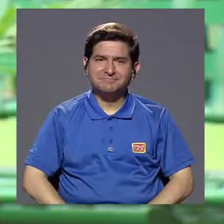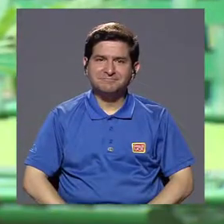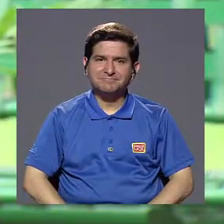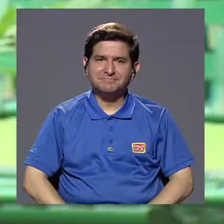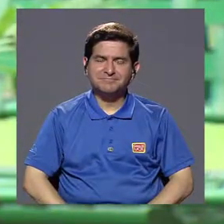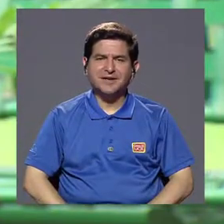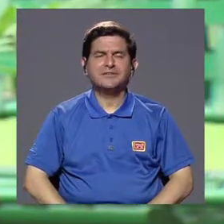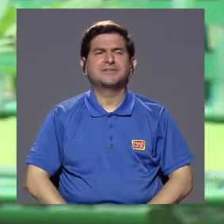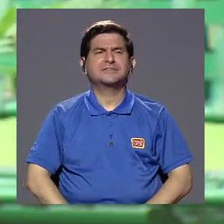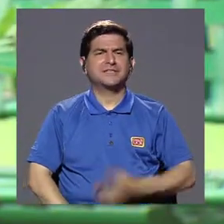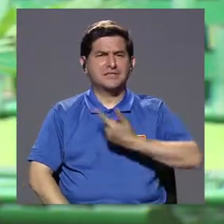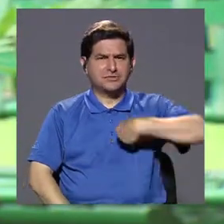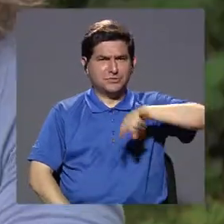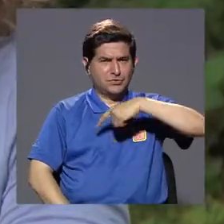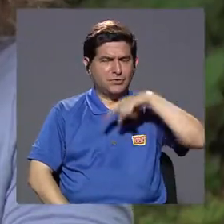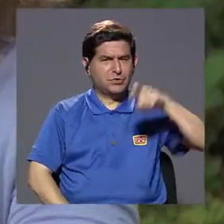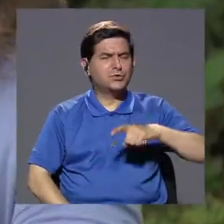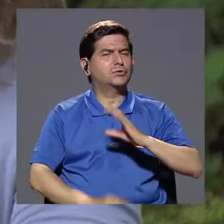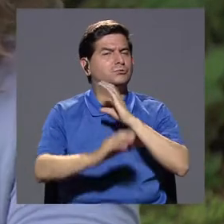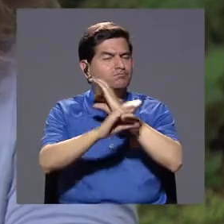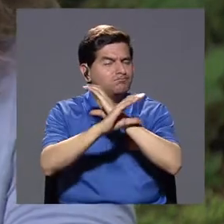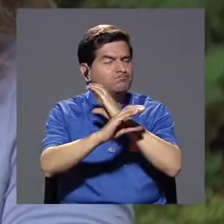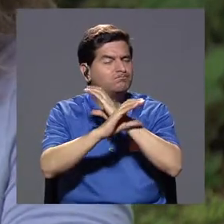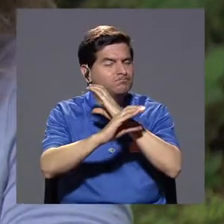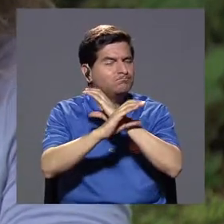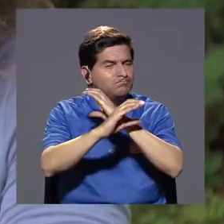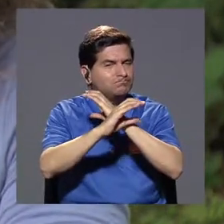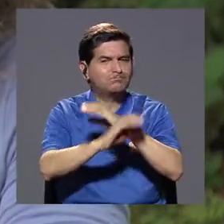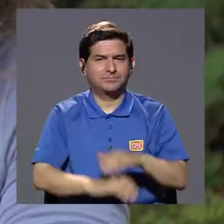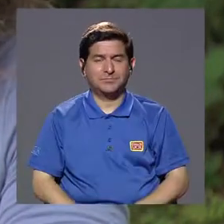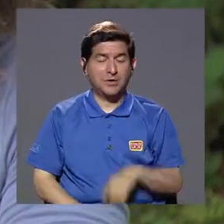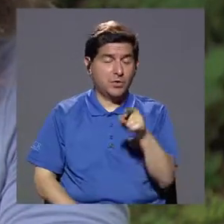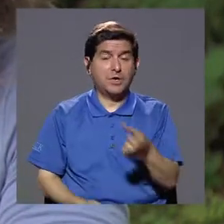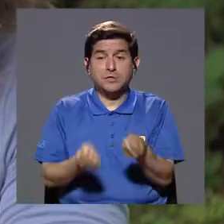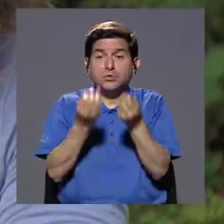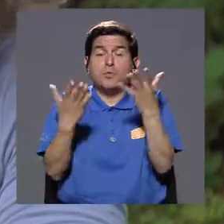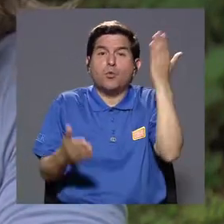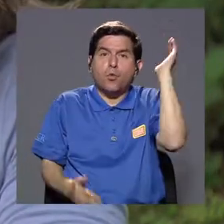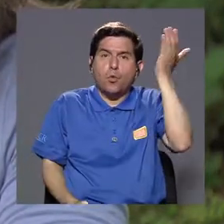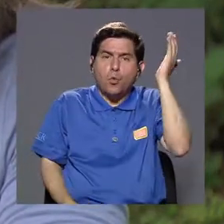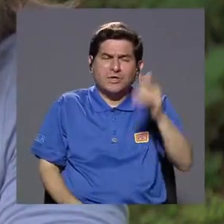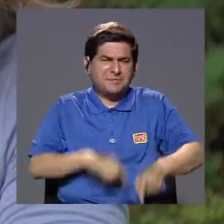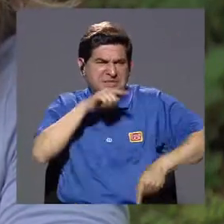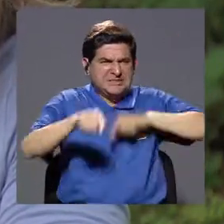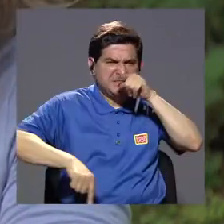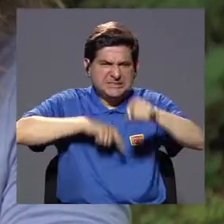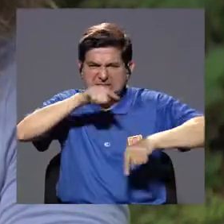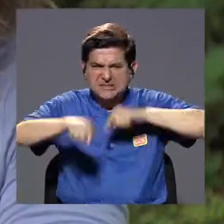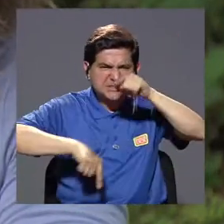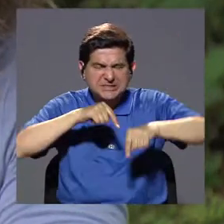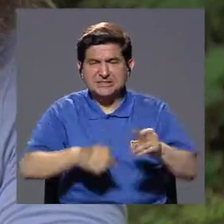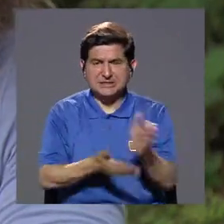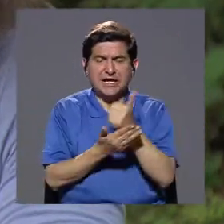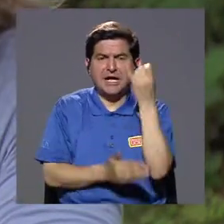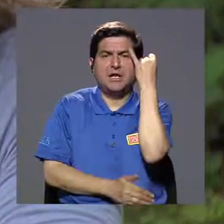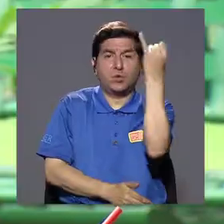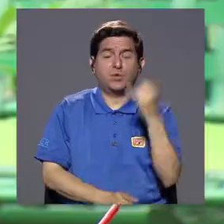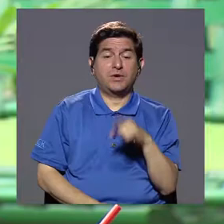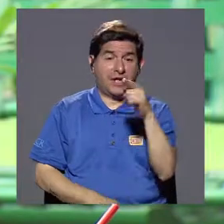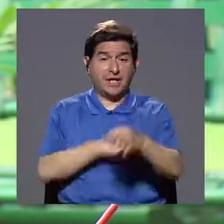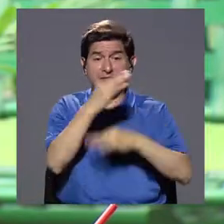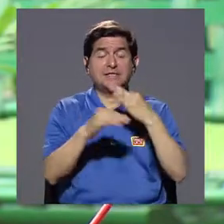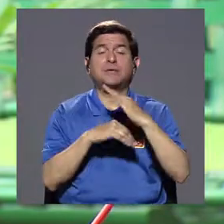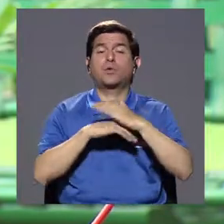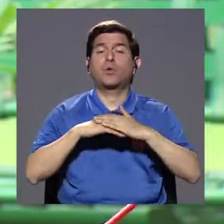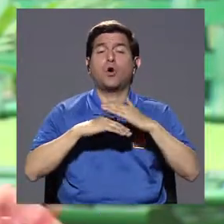tenemos que tener un poquito como de cuidado con estos múltiples discursos que critican algunos conceptos como esto del